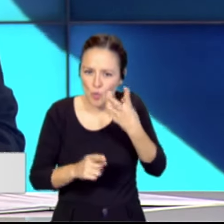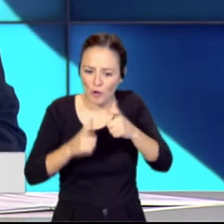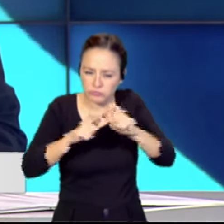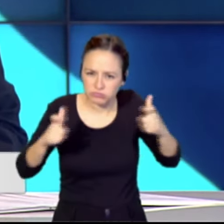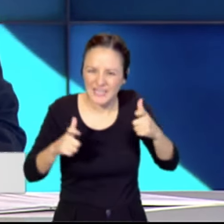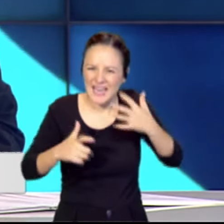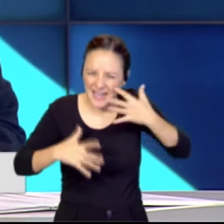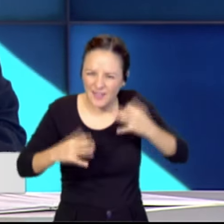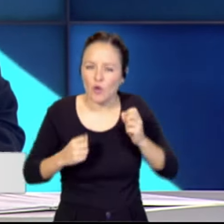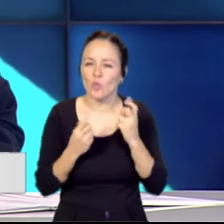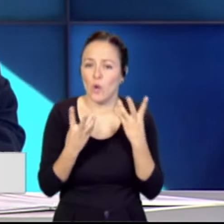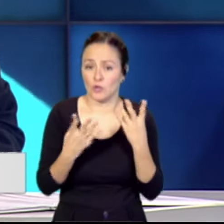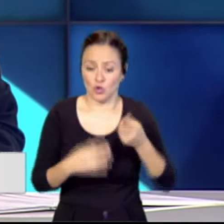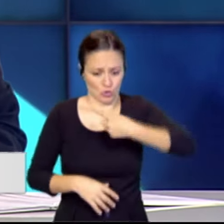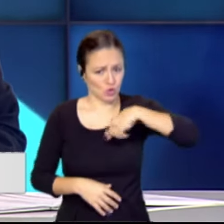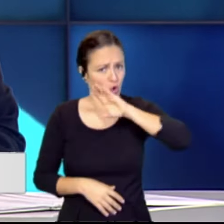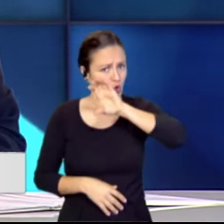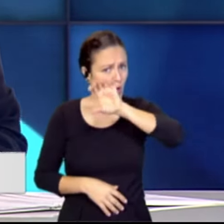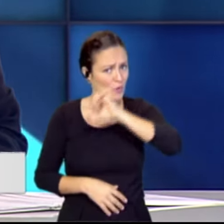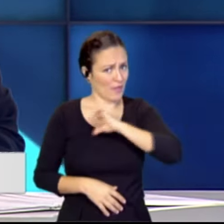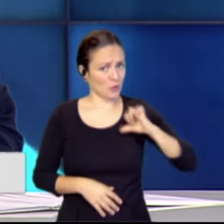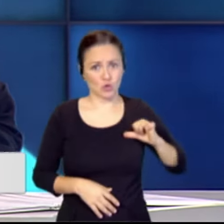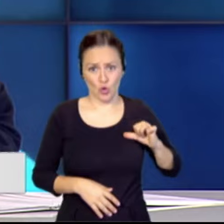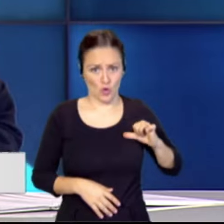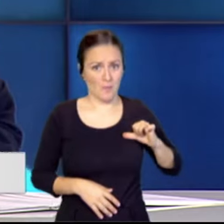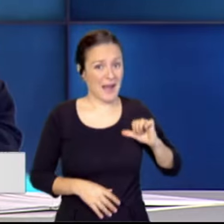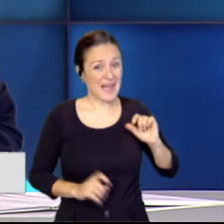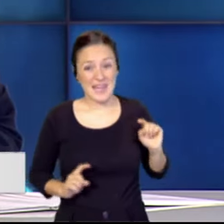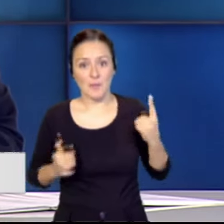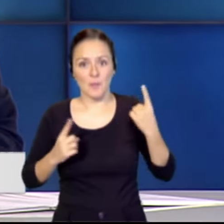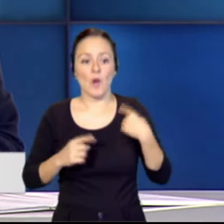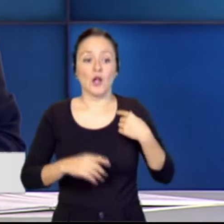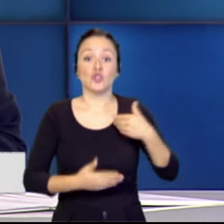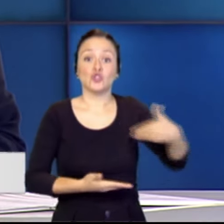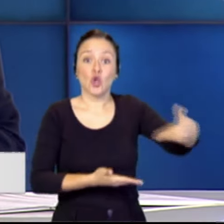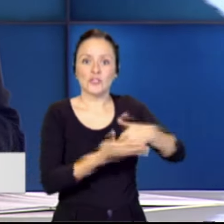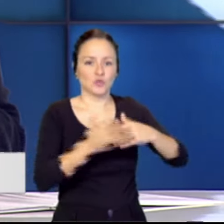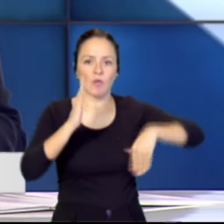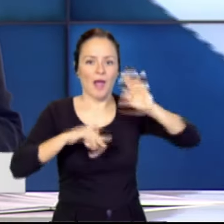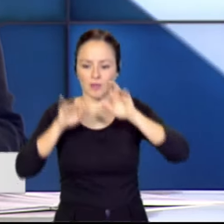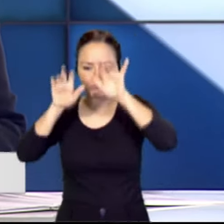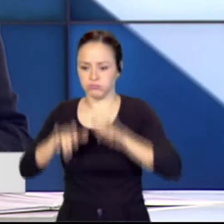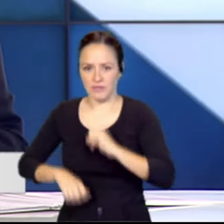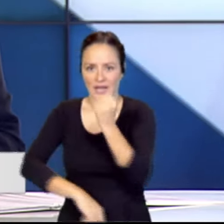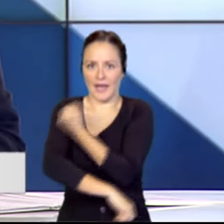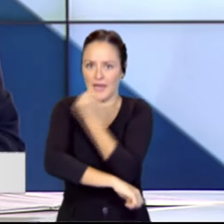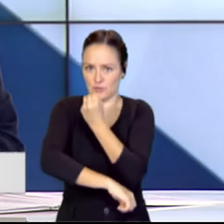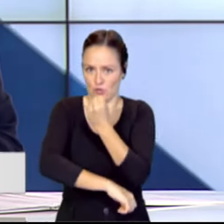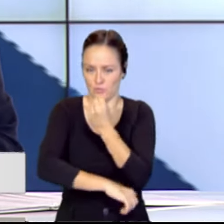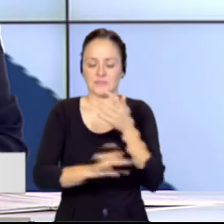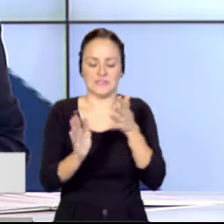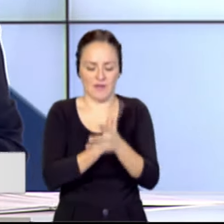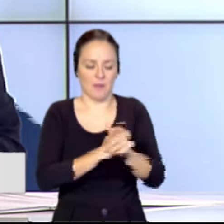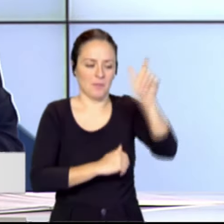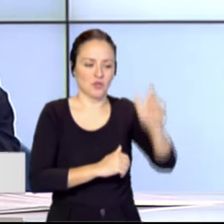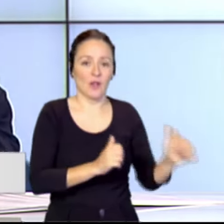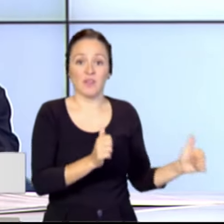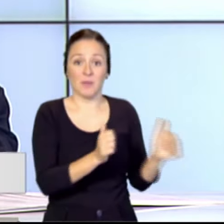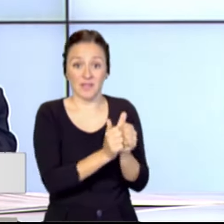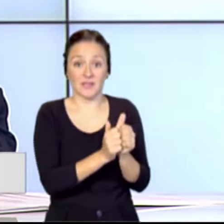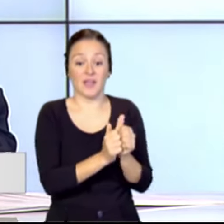somos la primera ya somos la primera comunidad Autónoma en que más rápidamente damos de alta las solicitudes es decir cuando una un un dependiente pone la